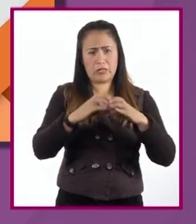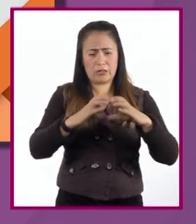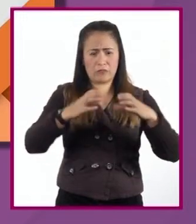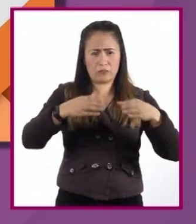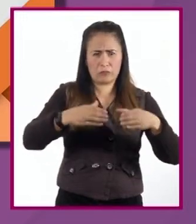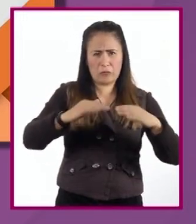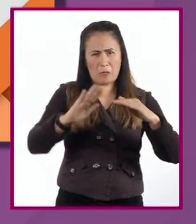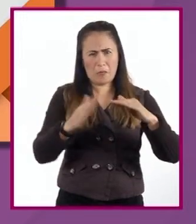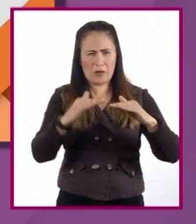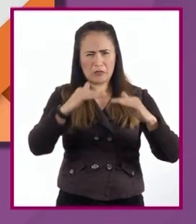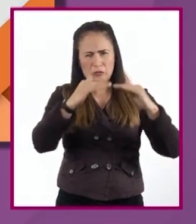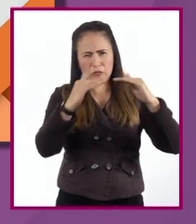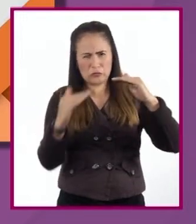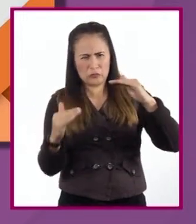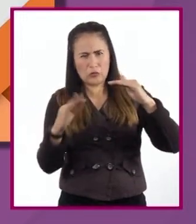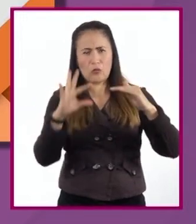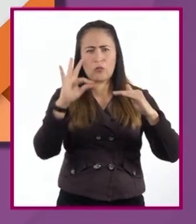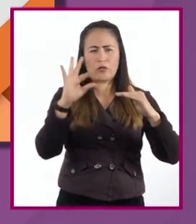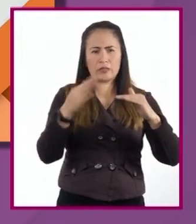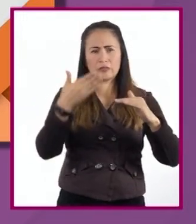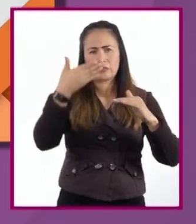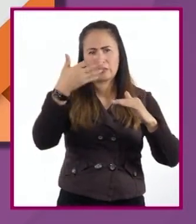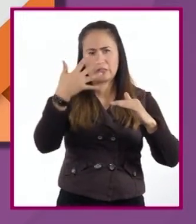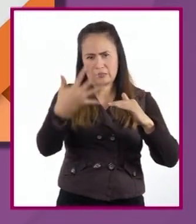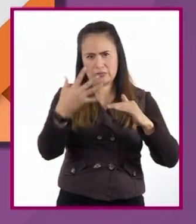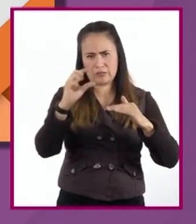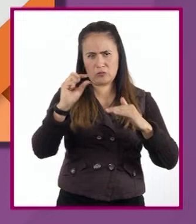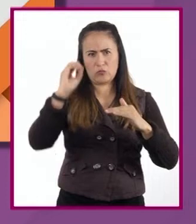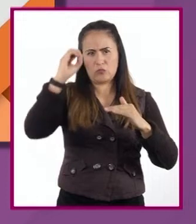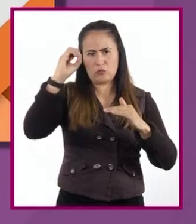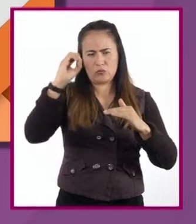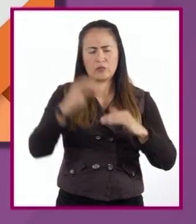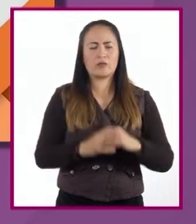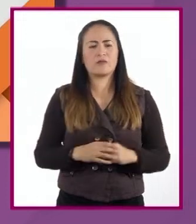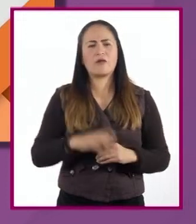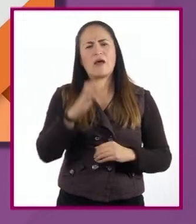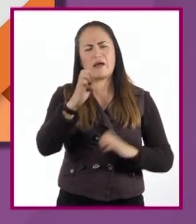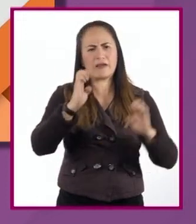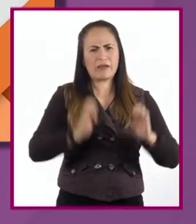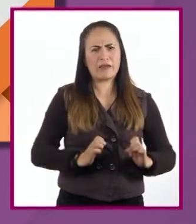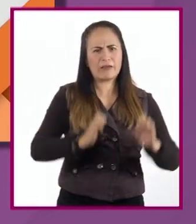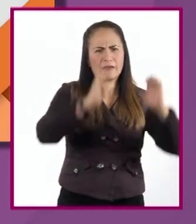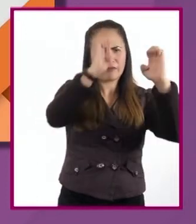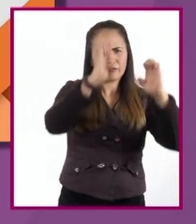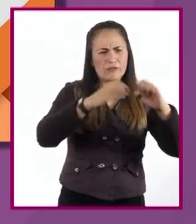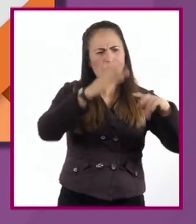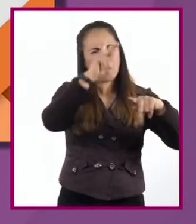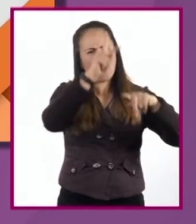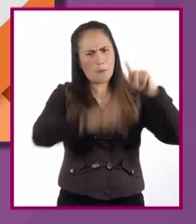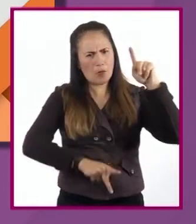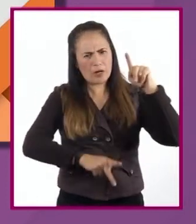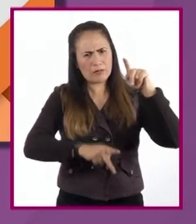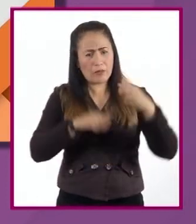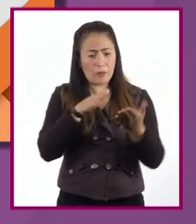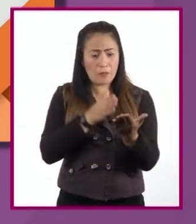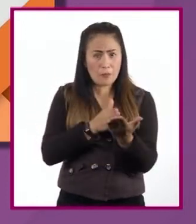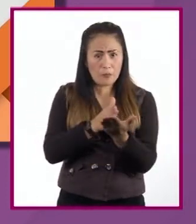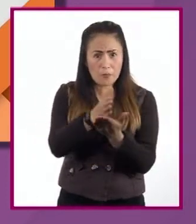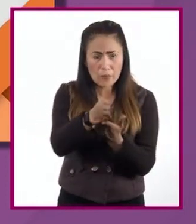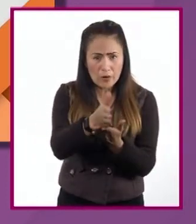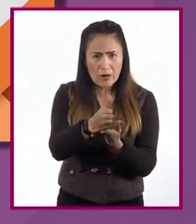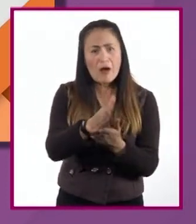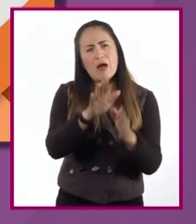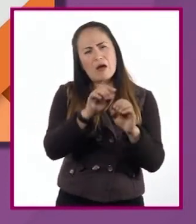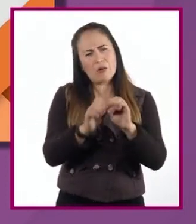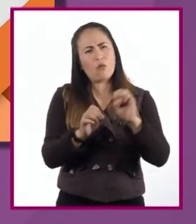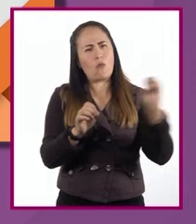inclinación cercana a los 45 grados, lo que configuró un edificio en forma de cono truncado, cuya rampa de acceso se encontraba al